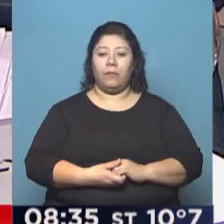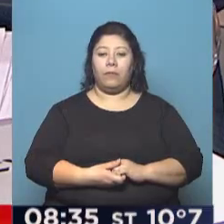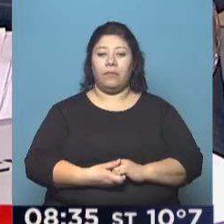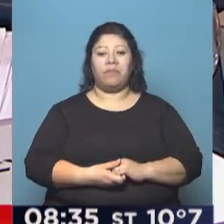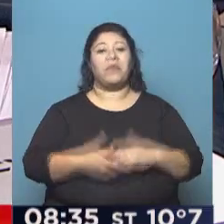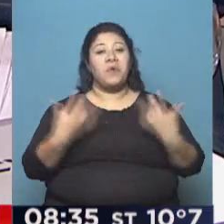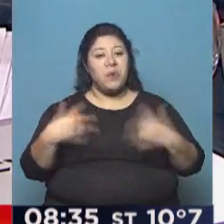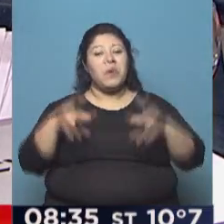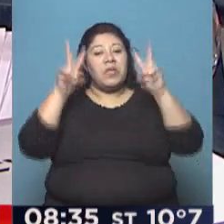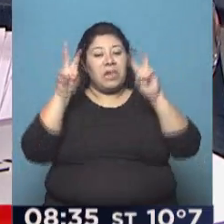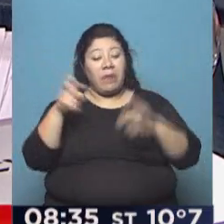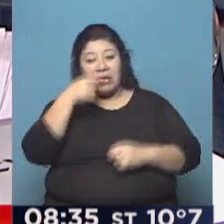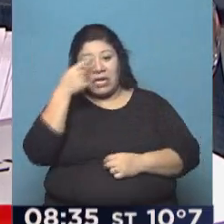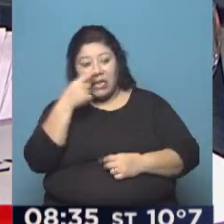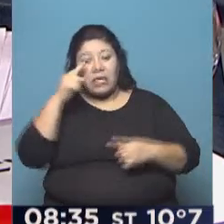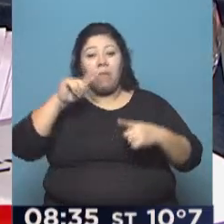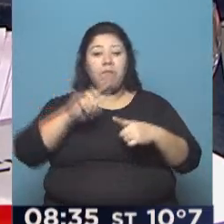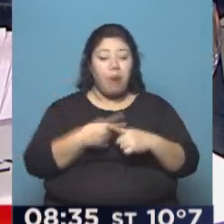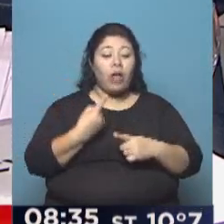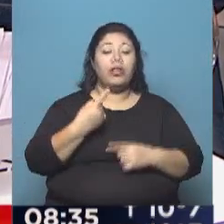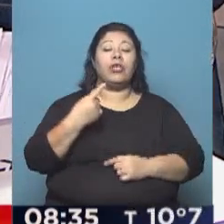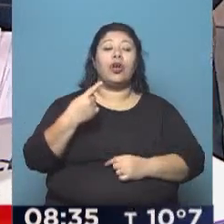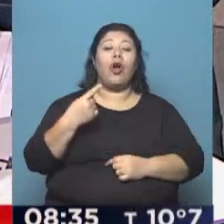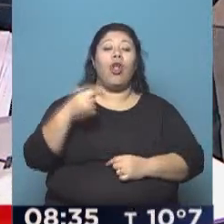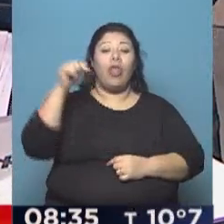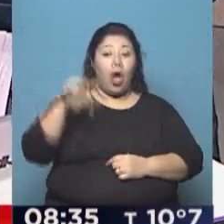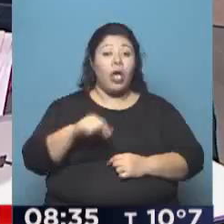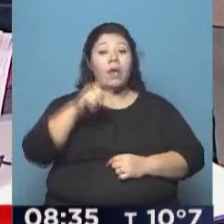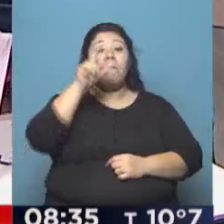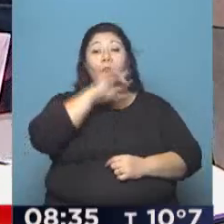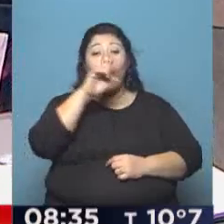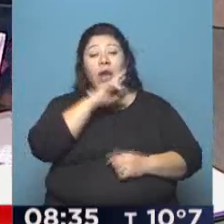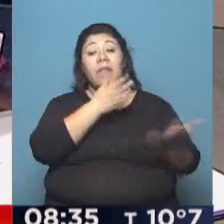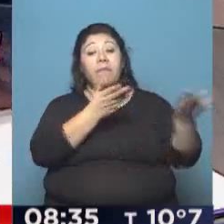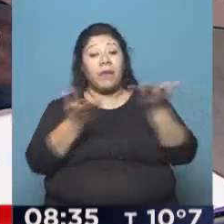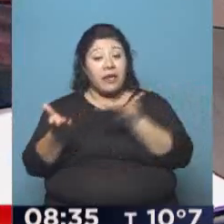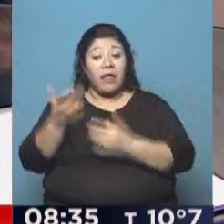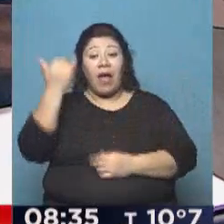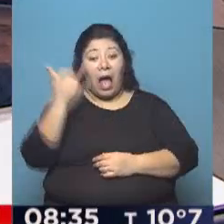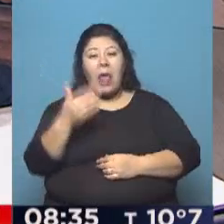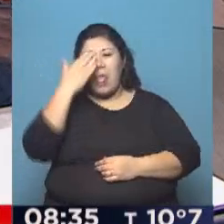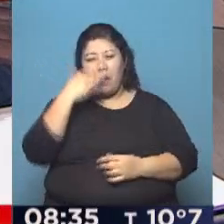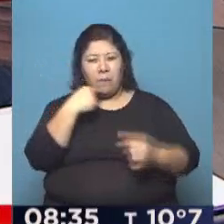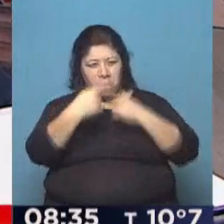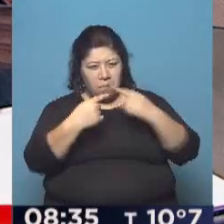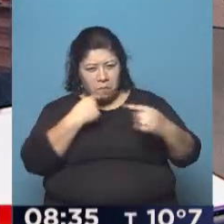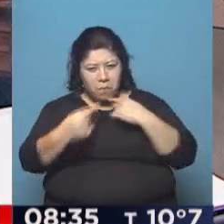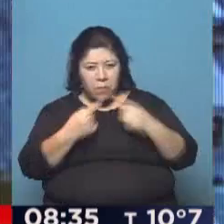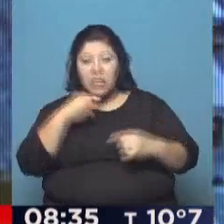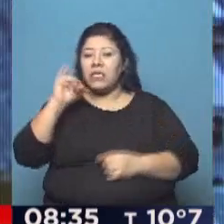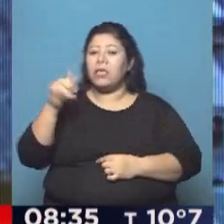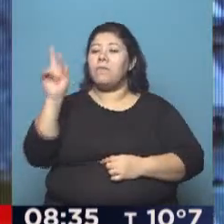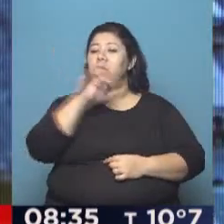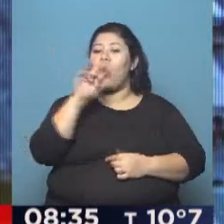bueno Muchos temas de actualidad muchos temas políticos tenemos una invitada a la que vamos a estar entrevistando ya mismo Ni más ni menos que la diputada